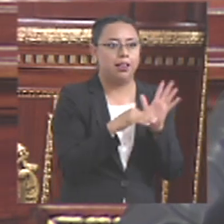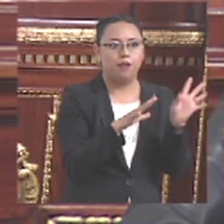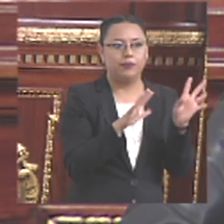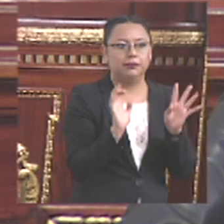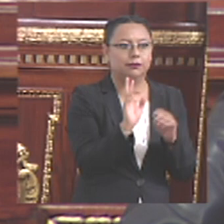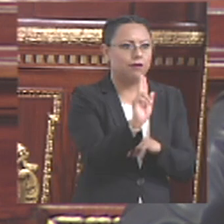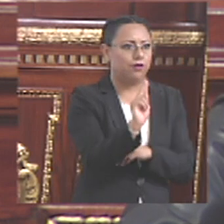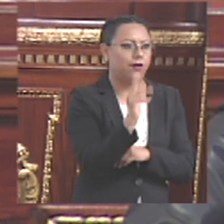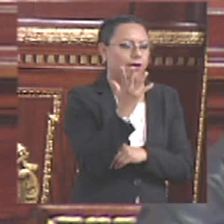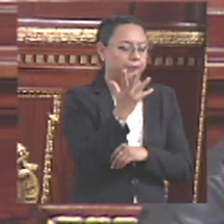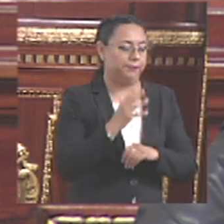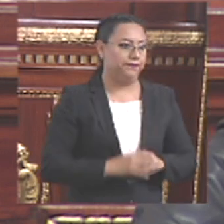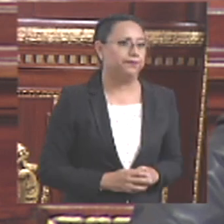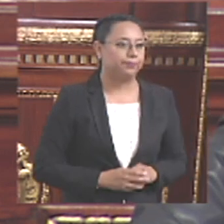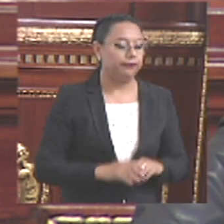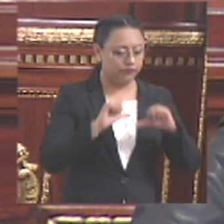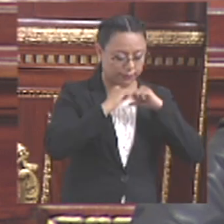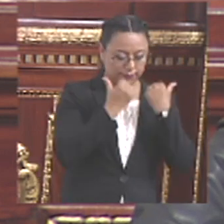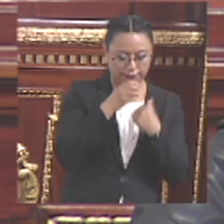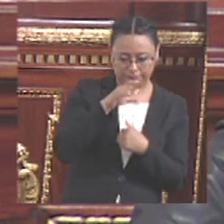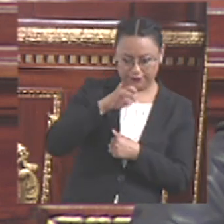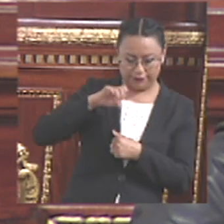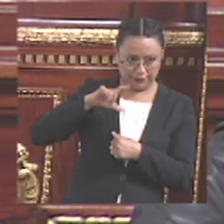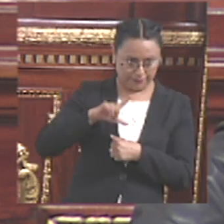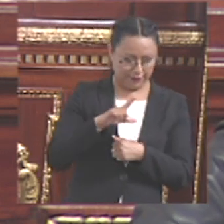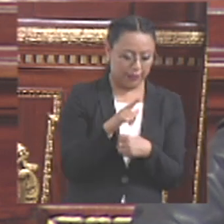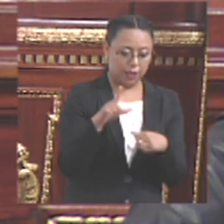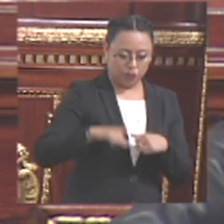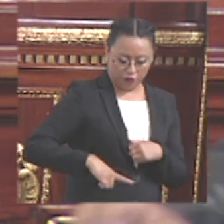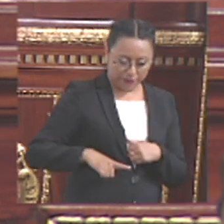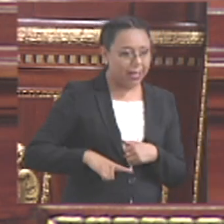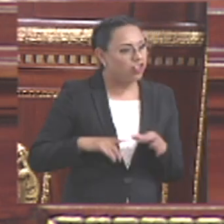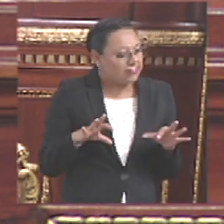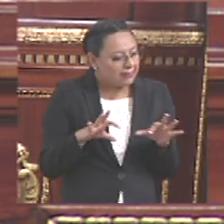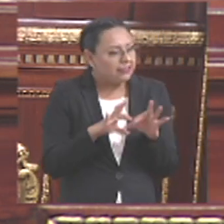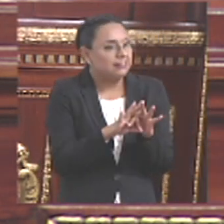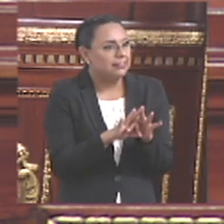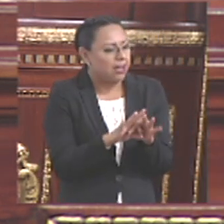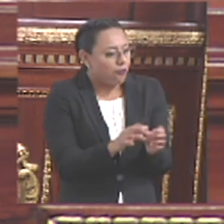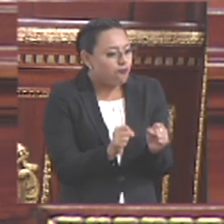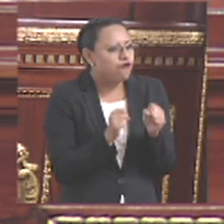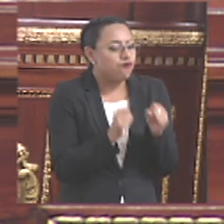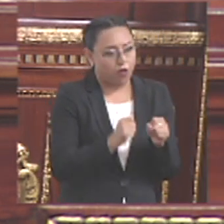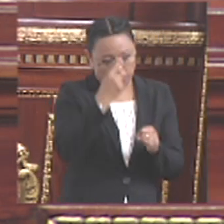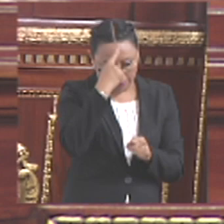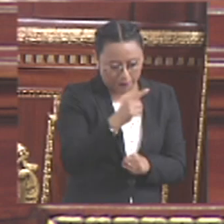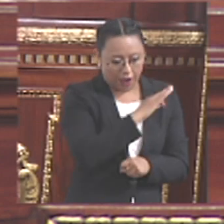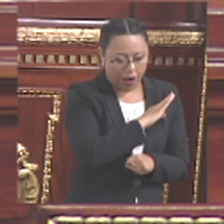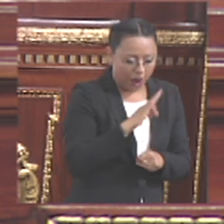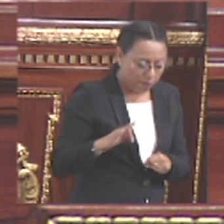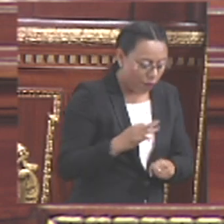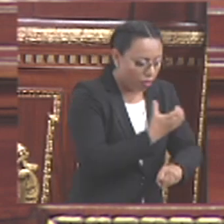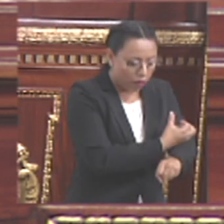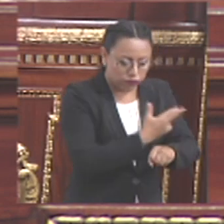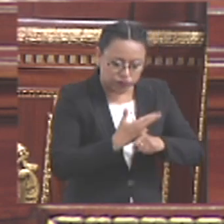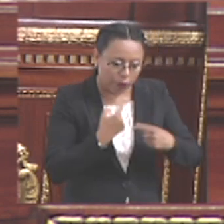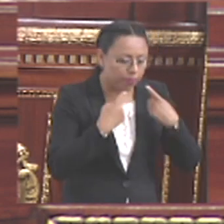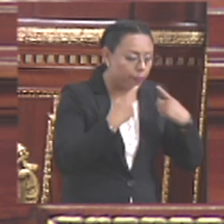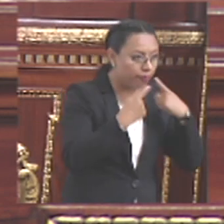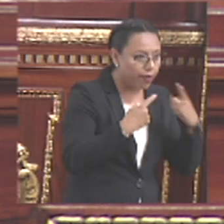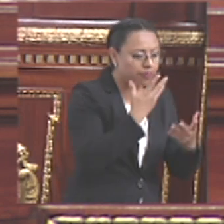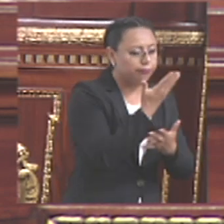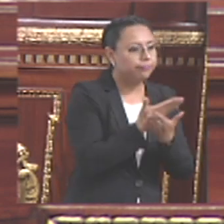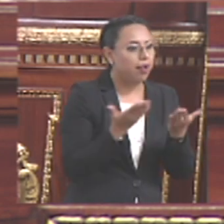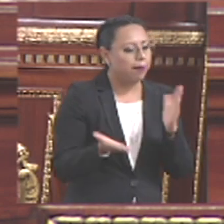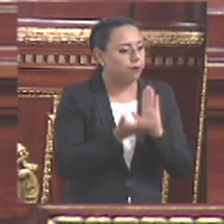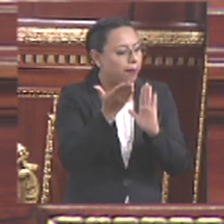La sociedad y el gobierno crearon lazos de coordinación para reconstruir su patrimonio, así como también